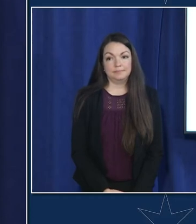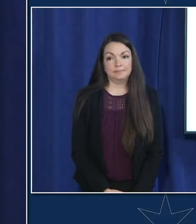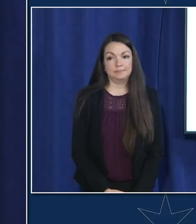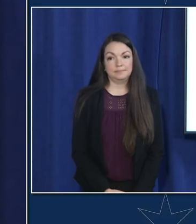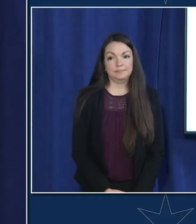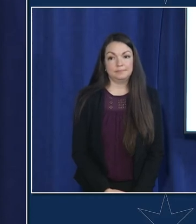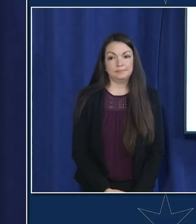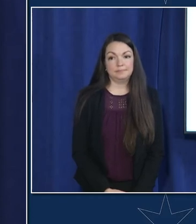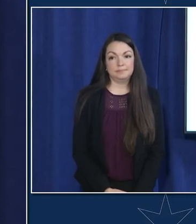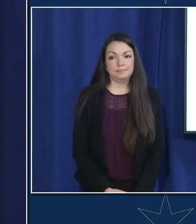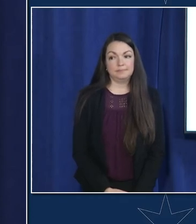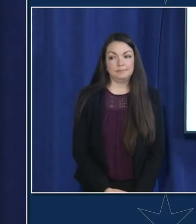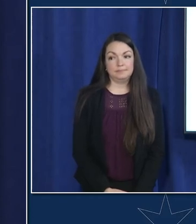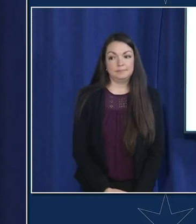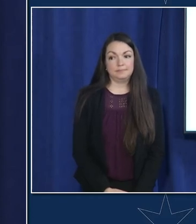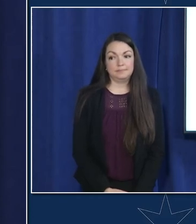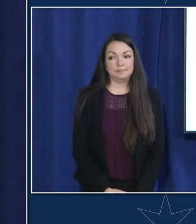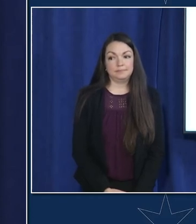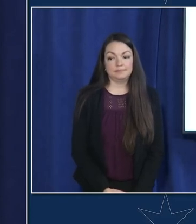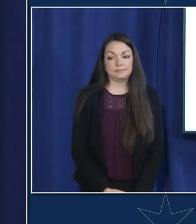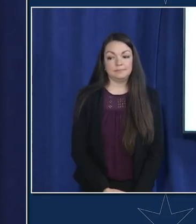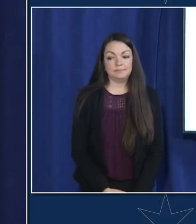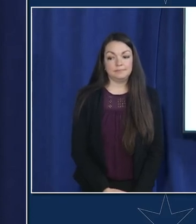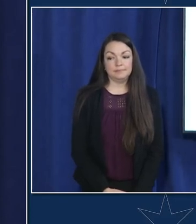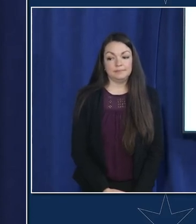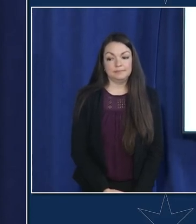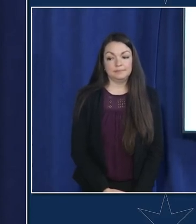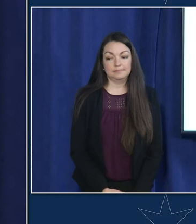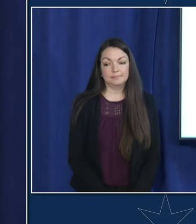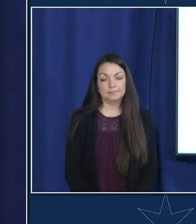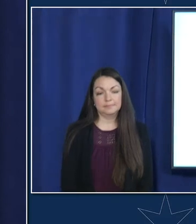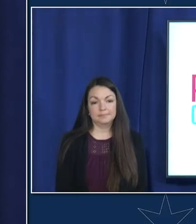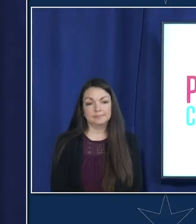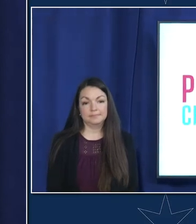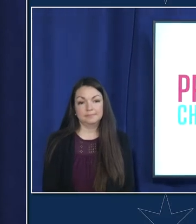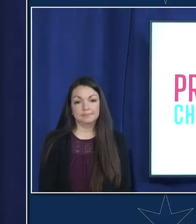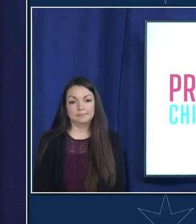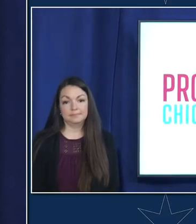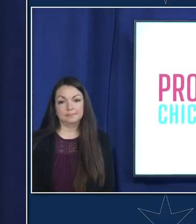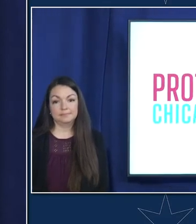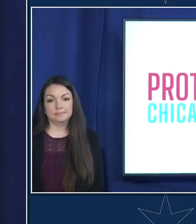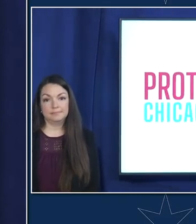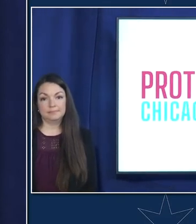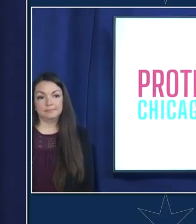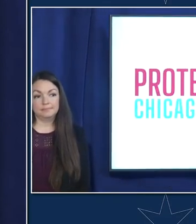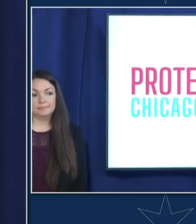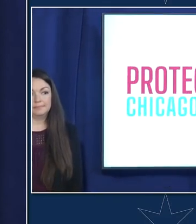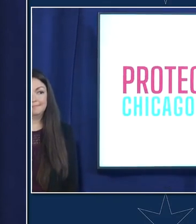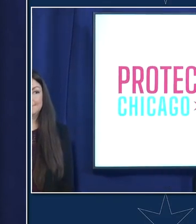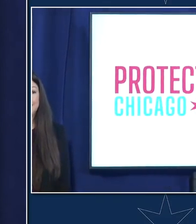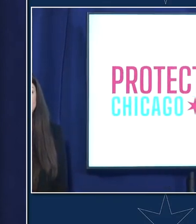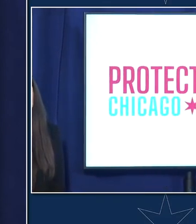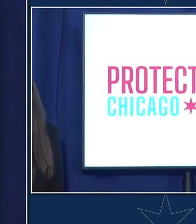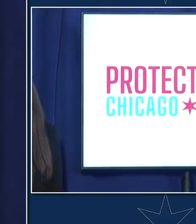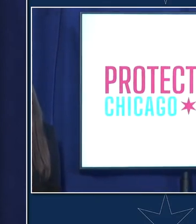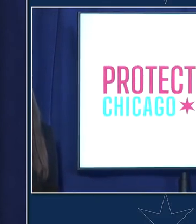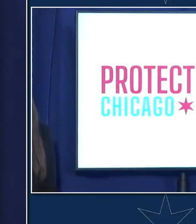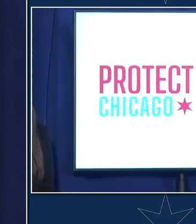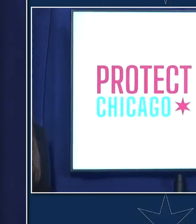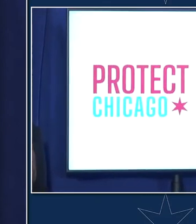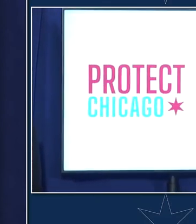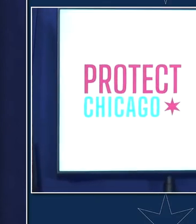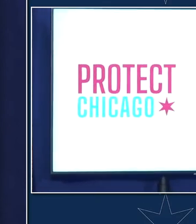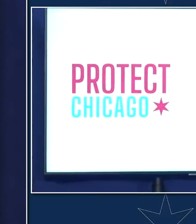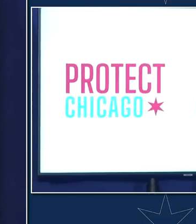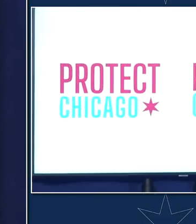consecutivas los otros estados aún sin en este mayormente del sur también están fuera de la lista de viajeros